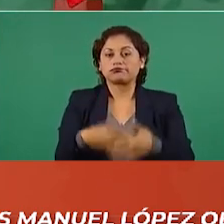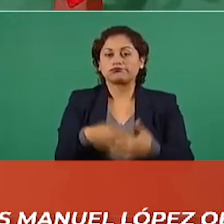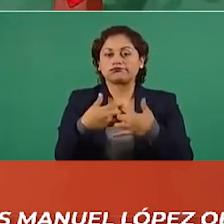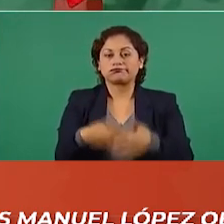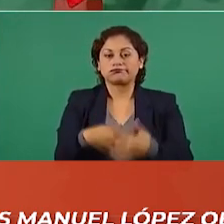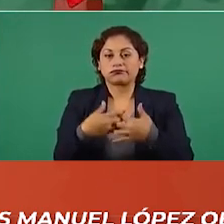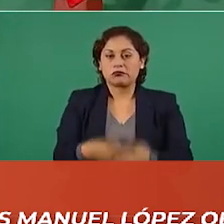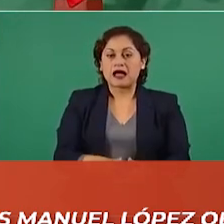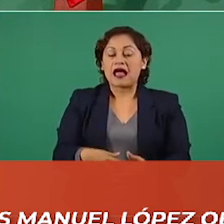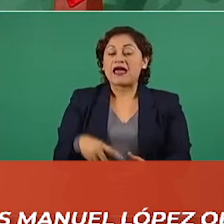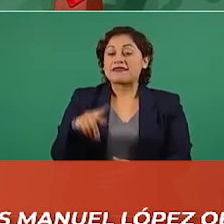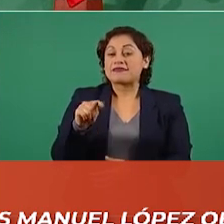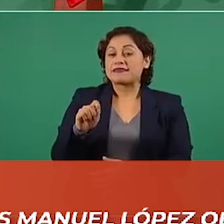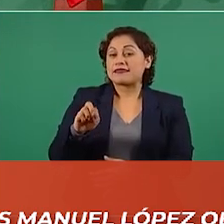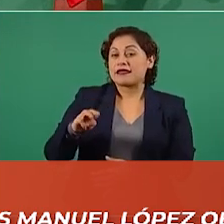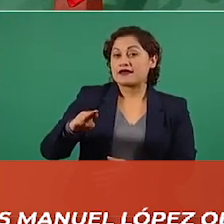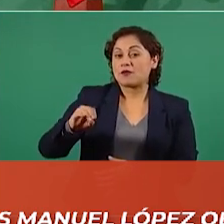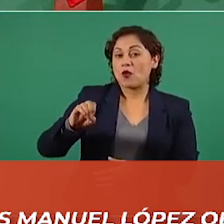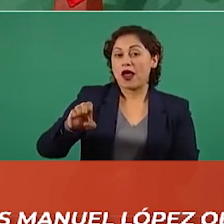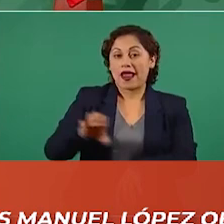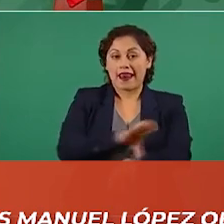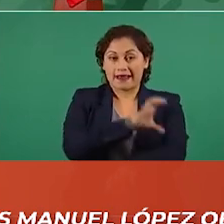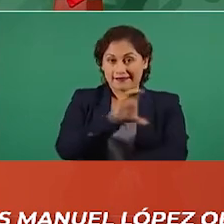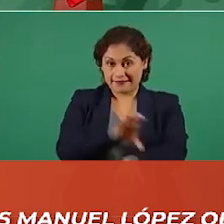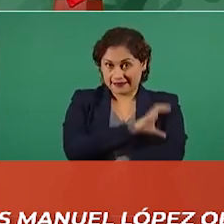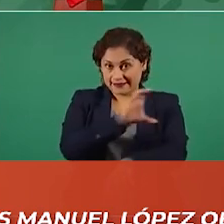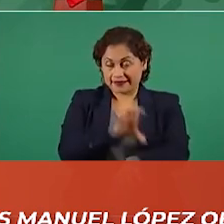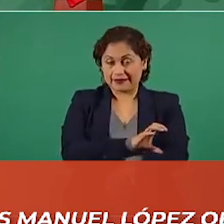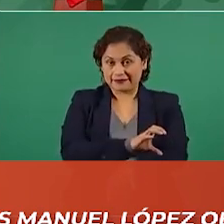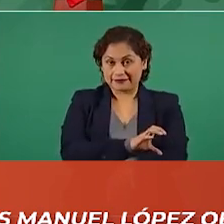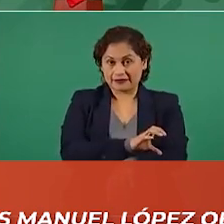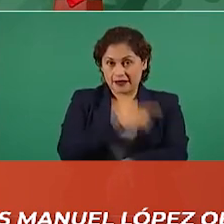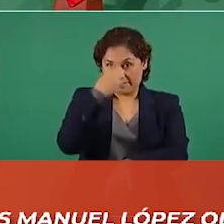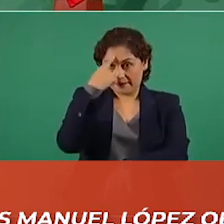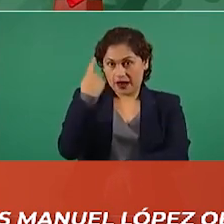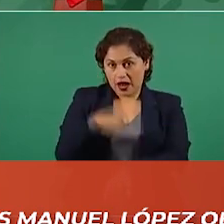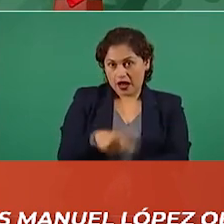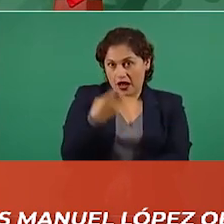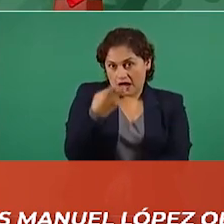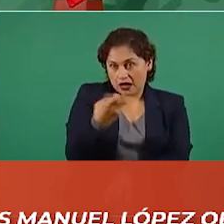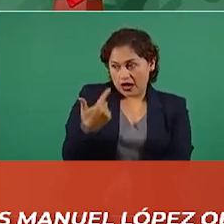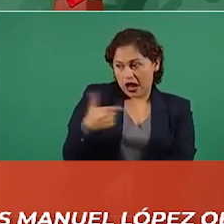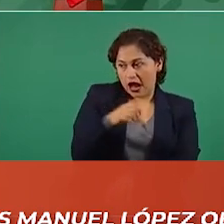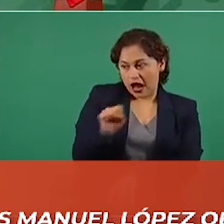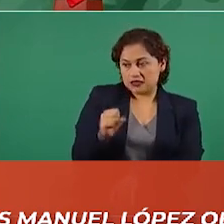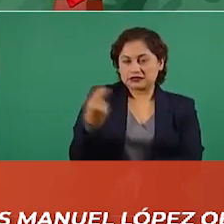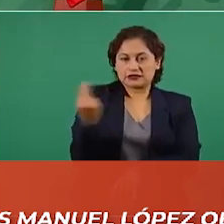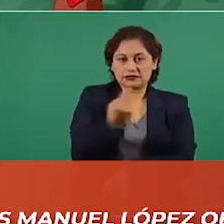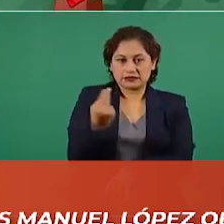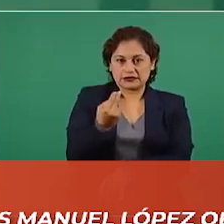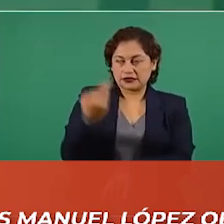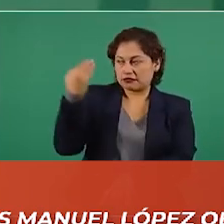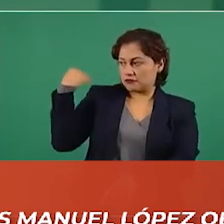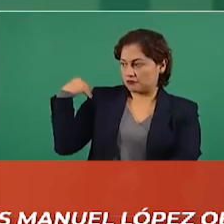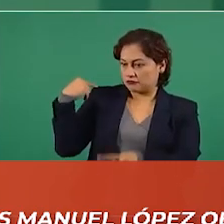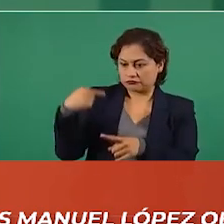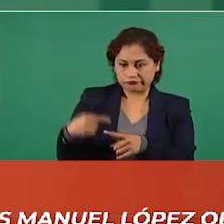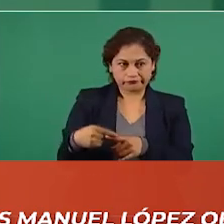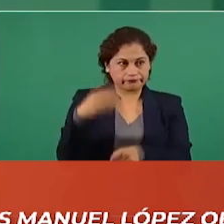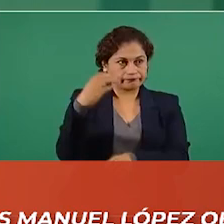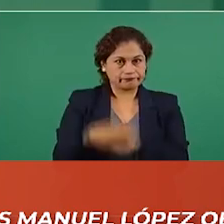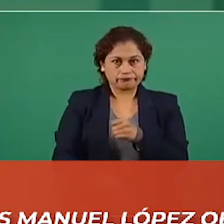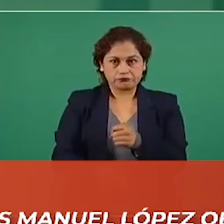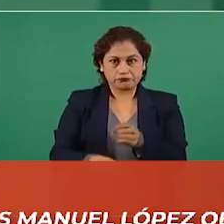Pues no construyeron las 12 plantas termoeléctricas, pero sí entregaron